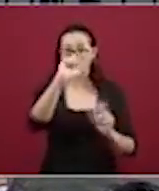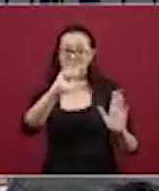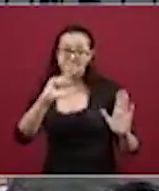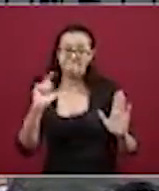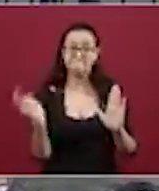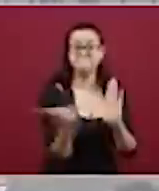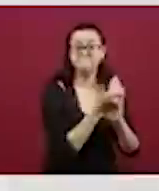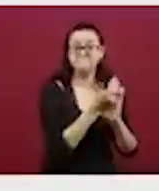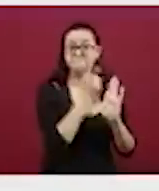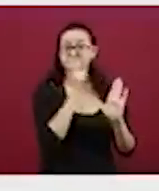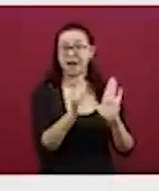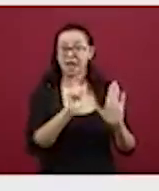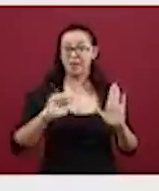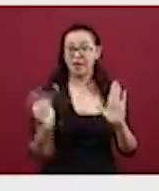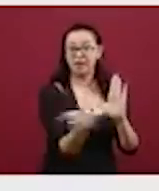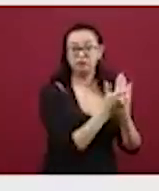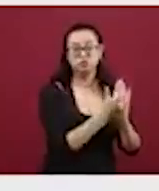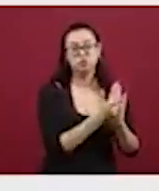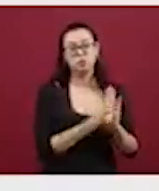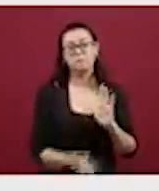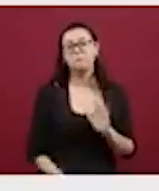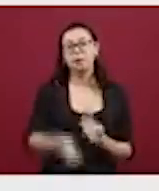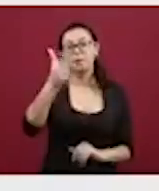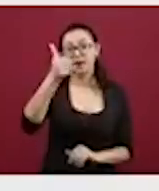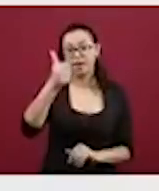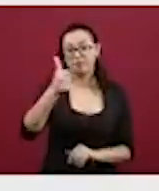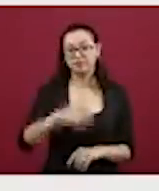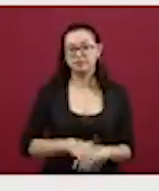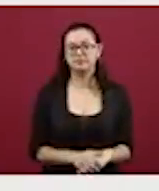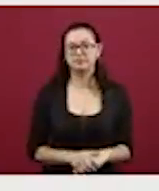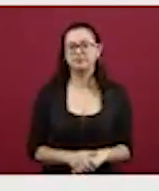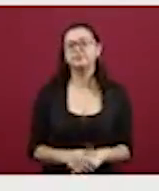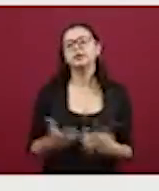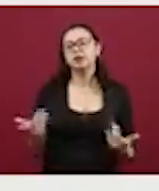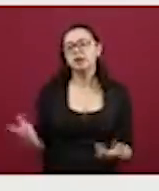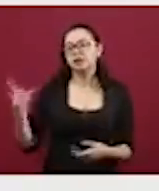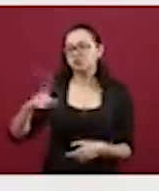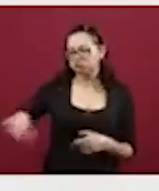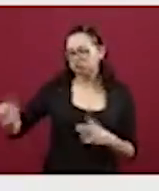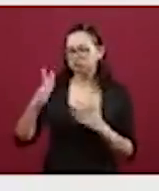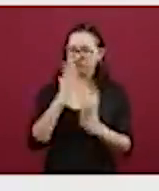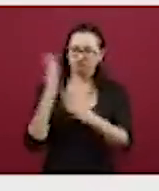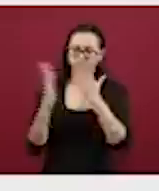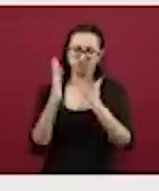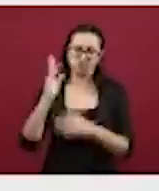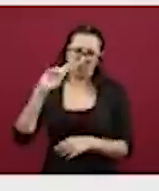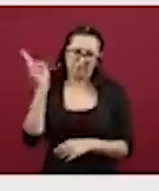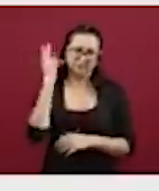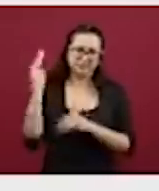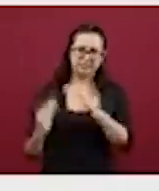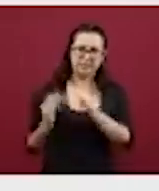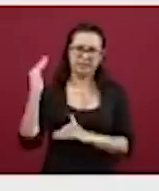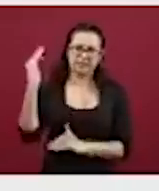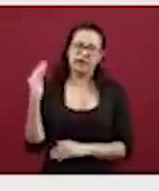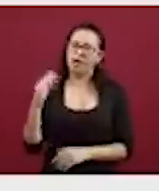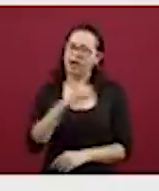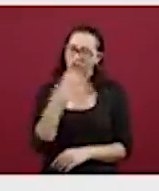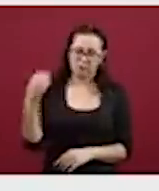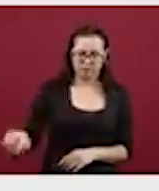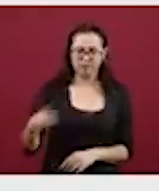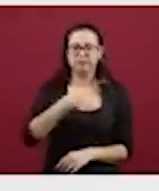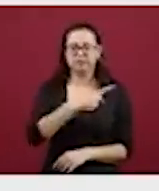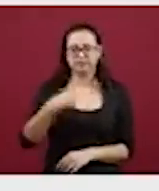Constitución. La educación superior será obligatoria. También debo mencionar que